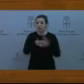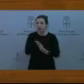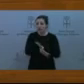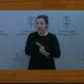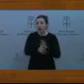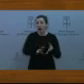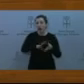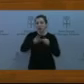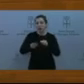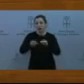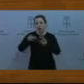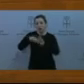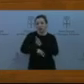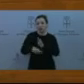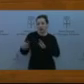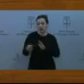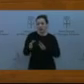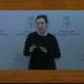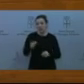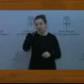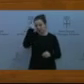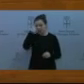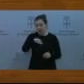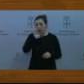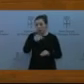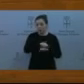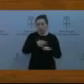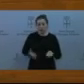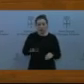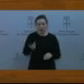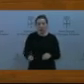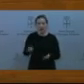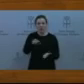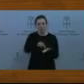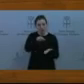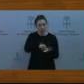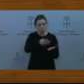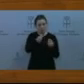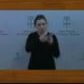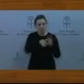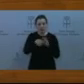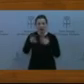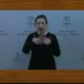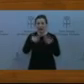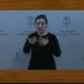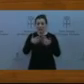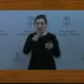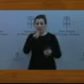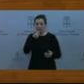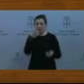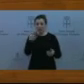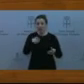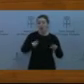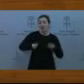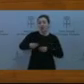algo fundamental y muy reivindicado en lo que tiene que ver con la artesanía alimentaria, la flexibilidad, algo que la